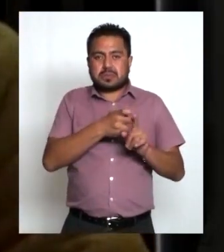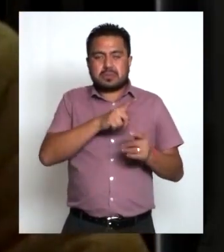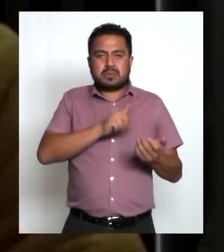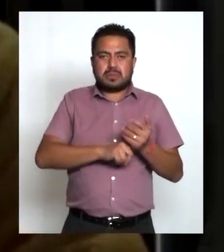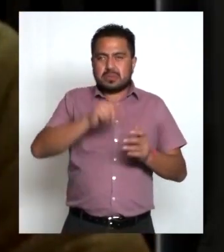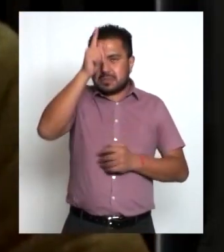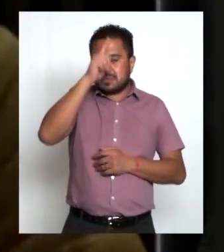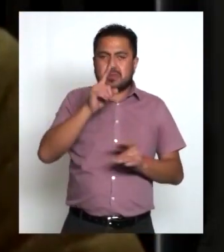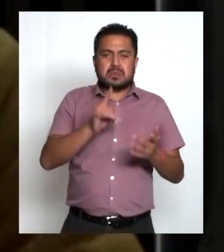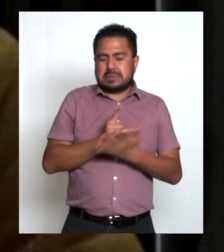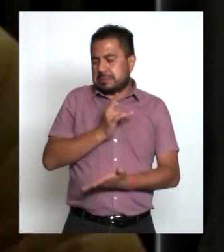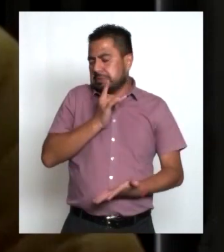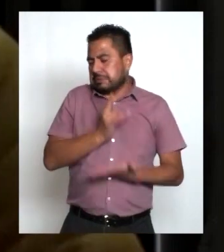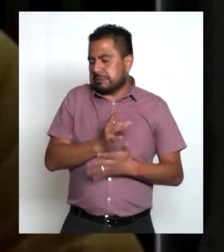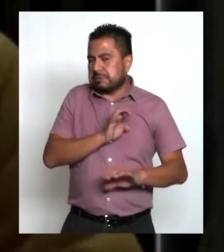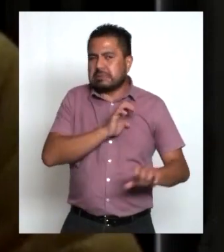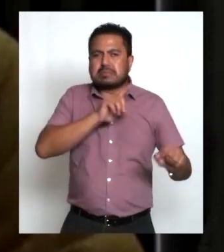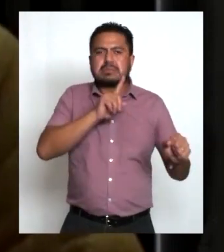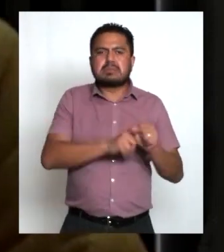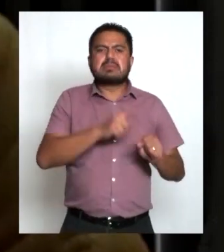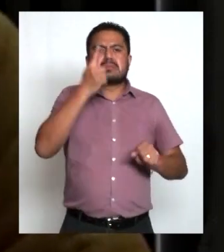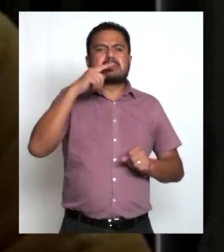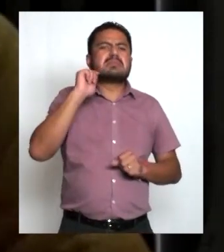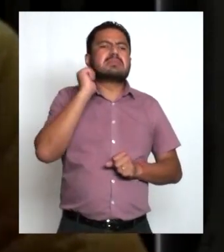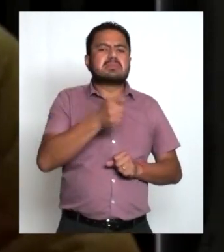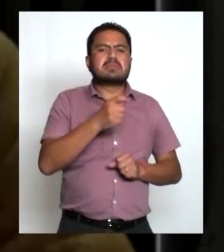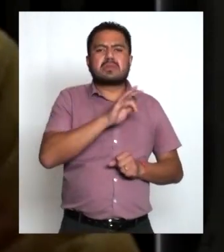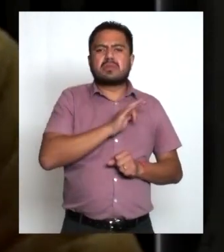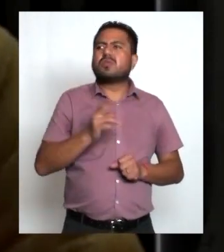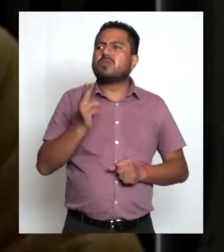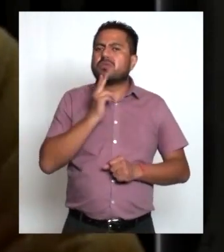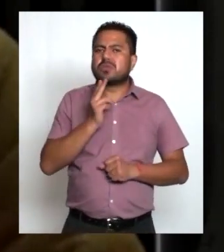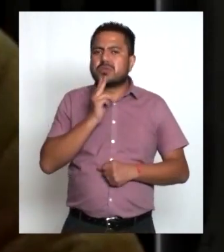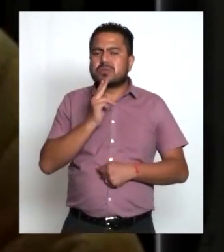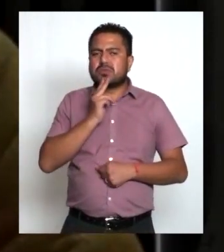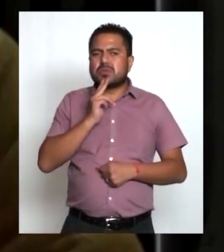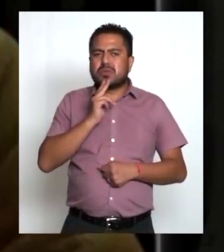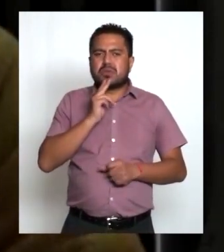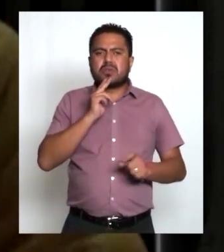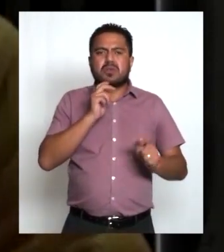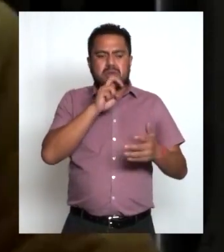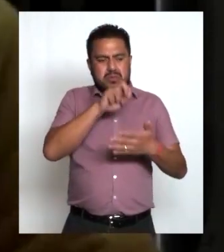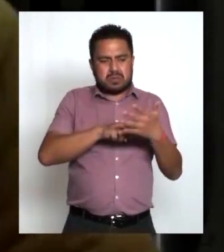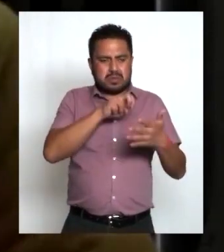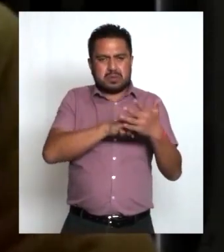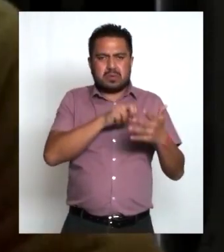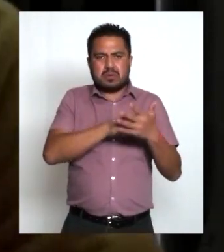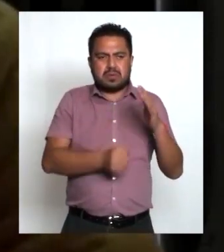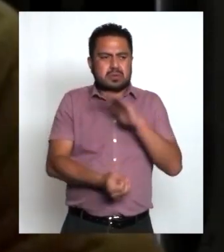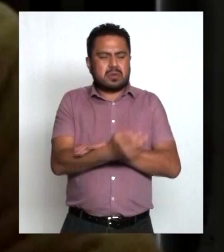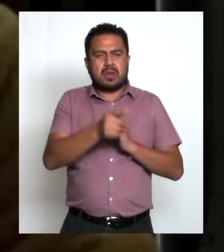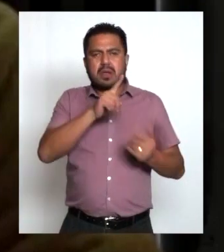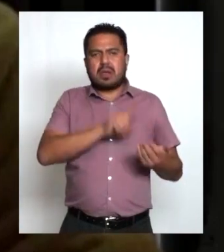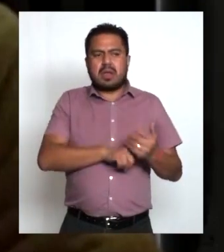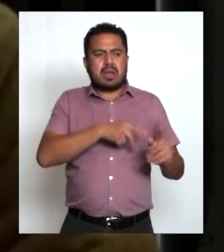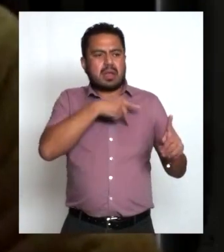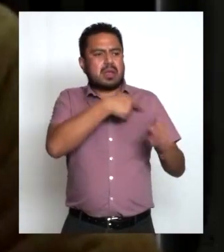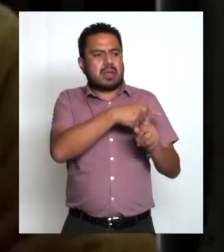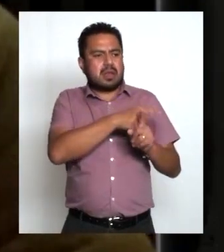computadora del módulo lunar era única y exclusivamente para que funcionara corrigiendo la posición